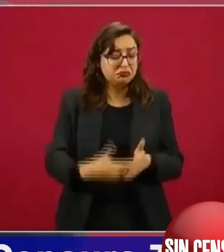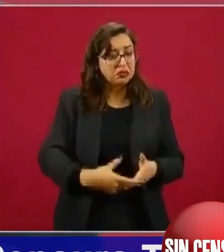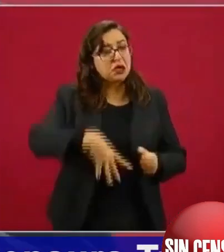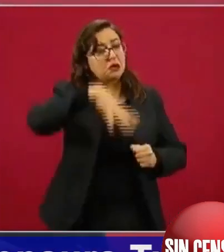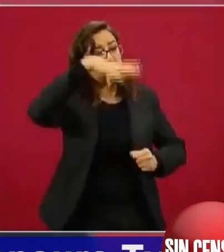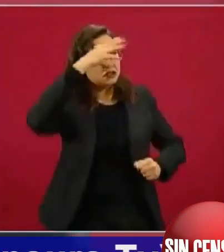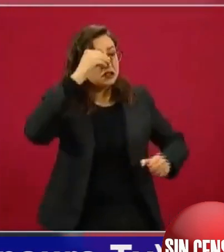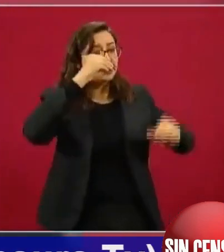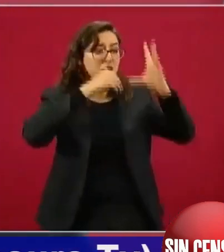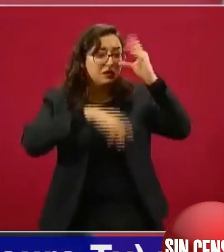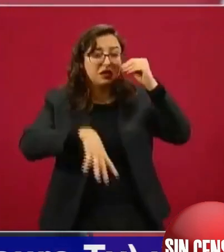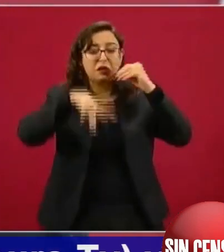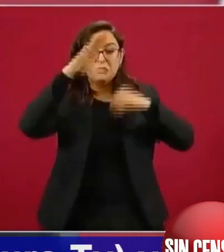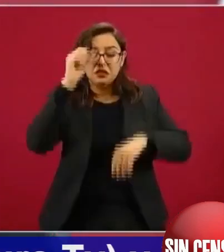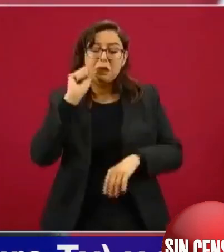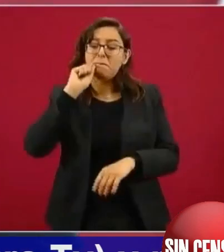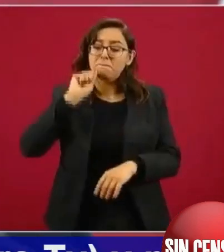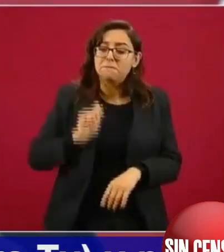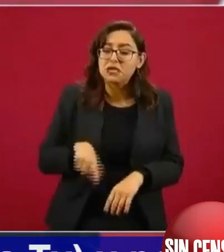fórmulas